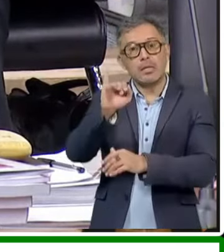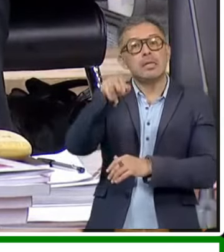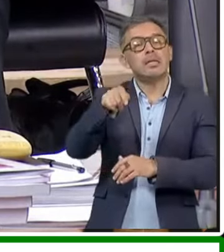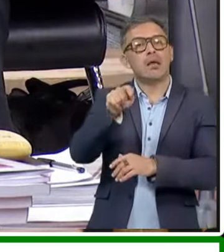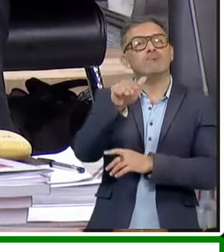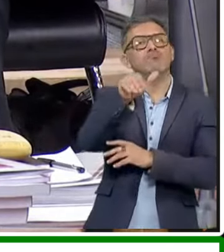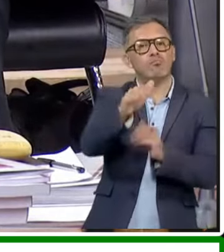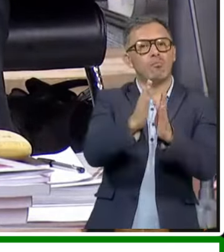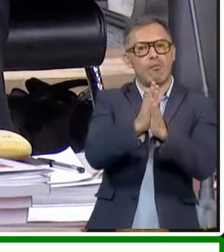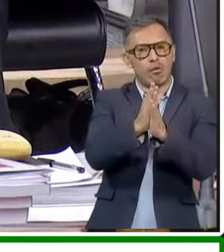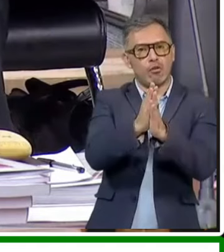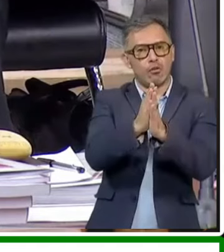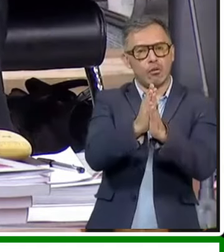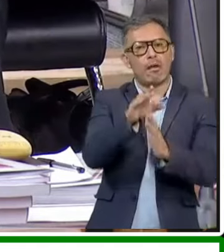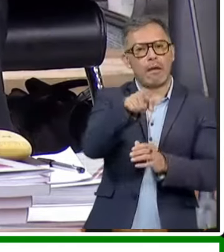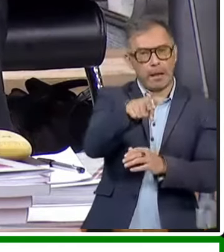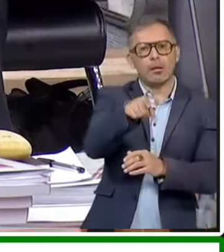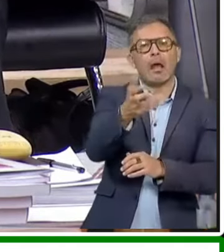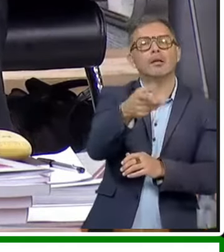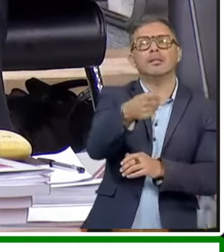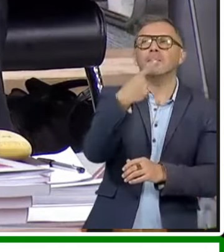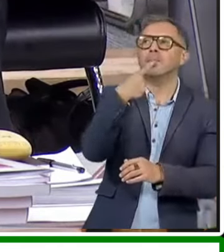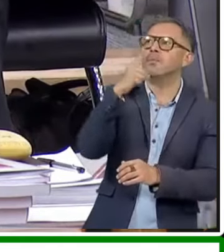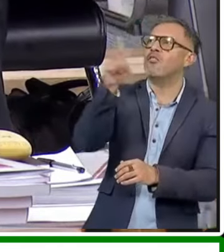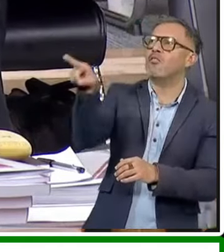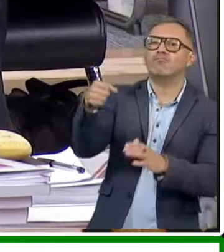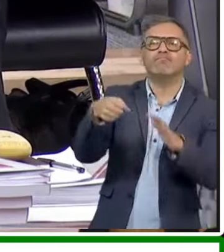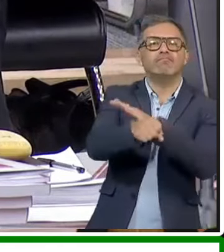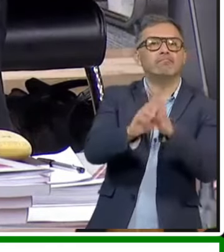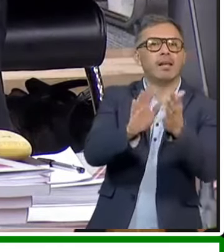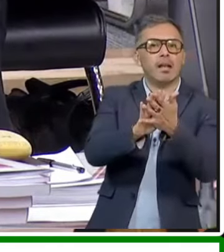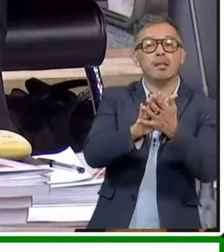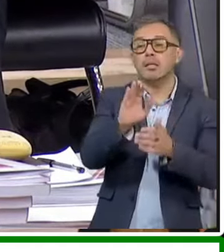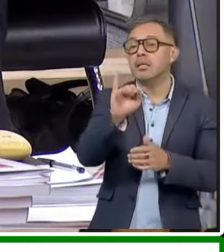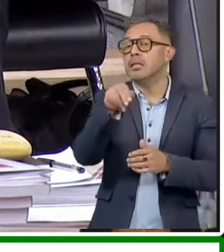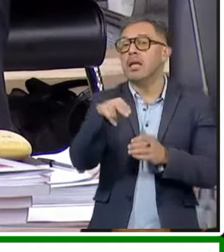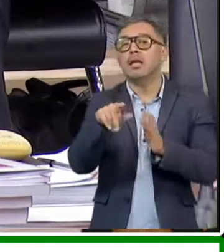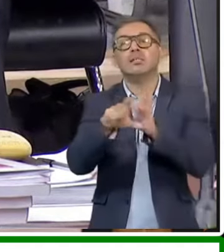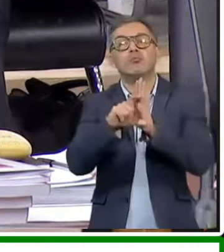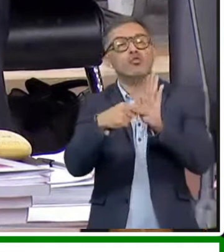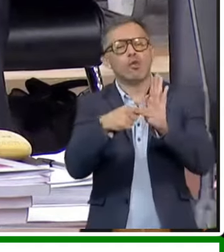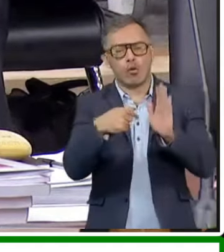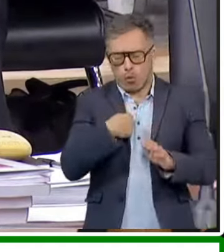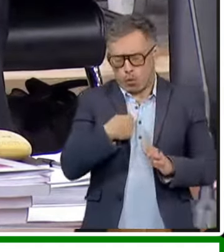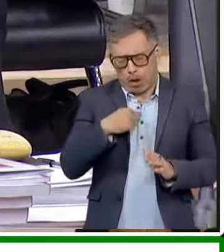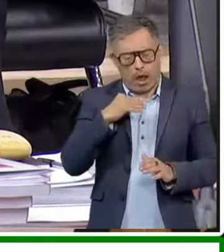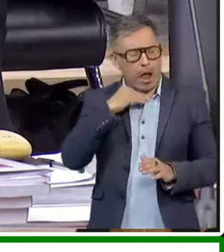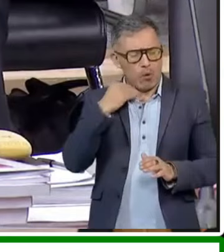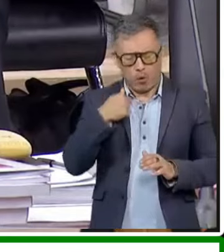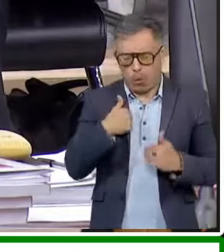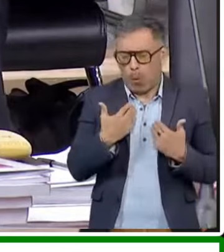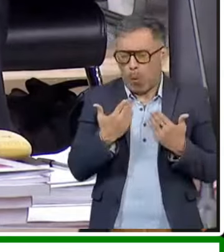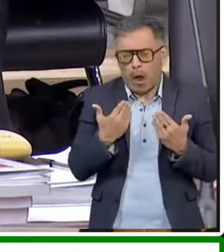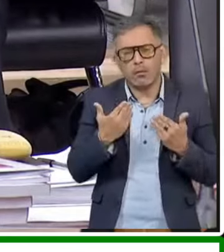proceda penalmente contra quien usó el emblema. O sea, aunque no soy abogado,